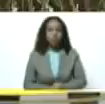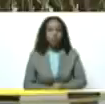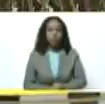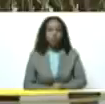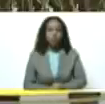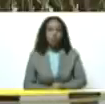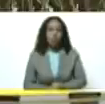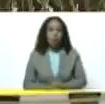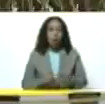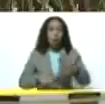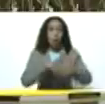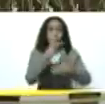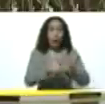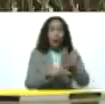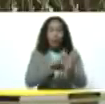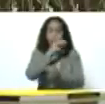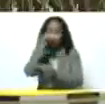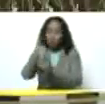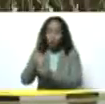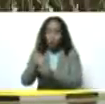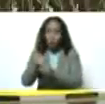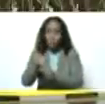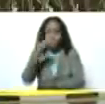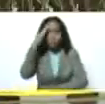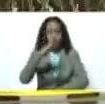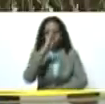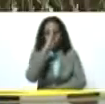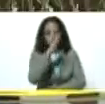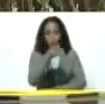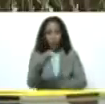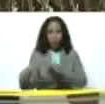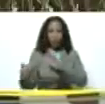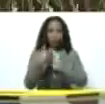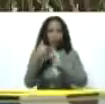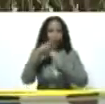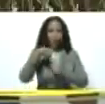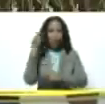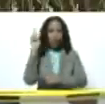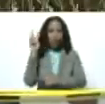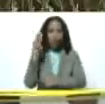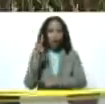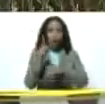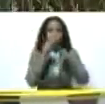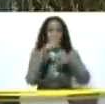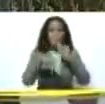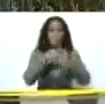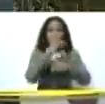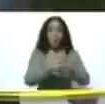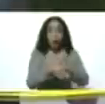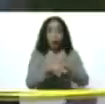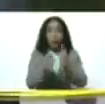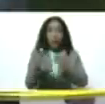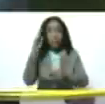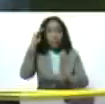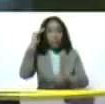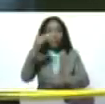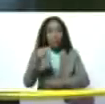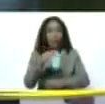los planes de invasión militar directa, los planes de invasión militar con